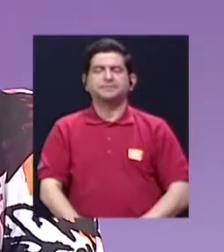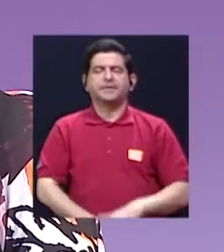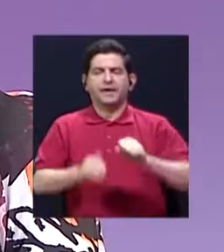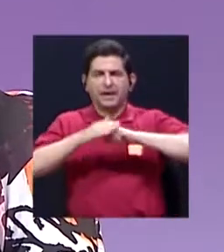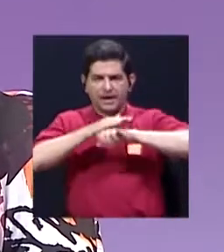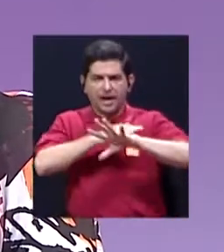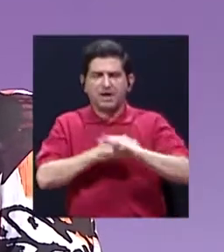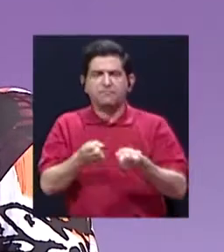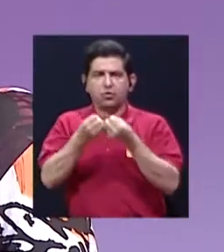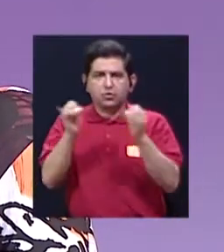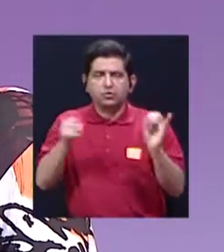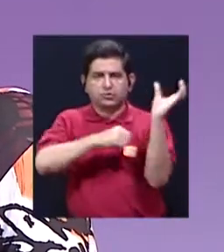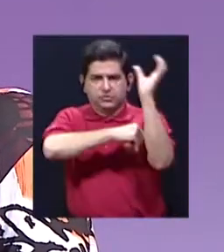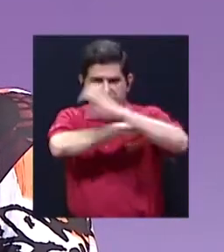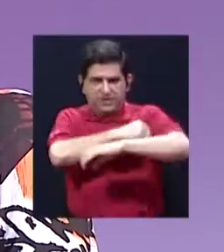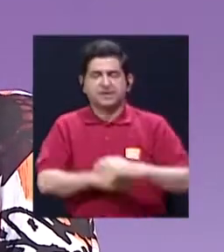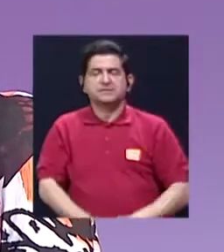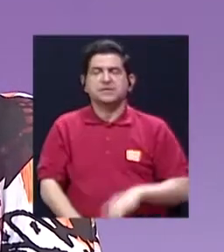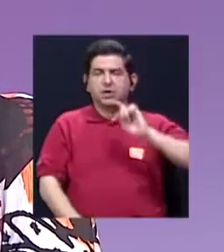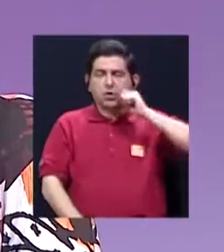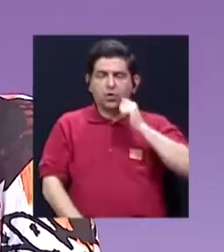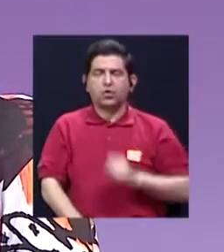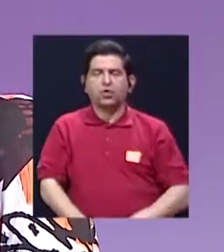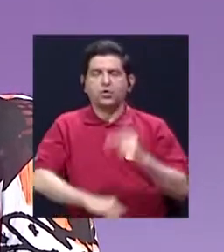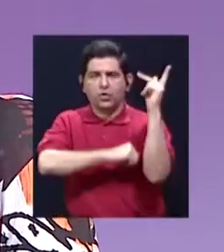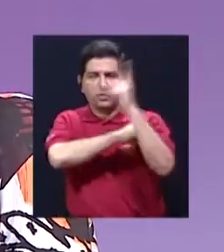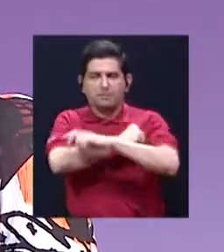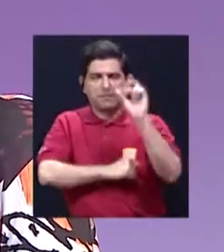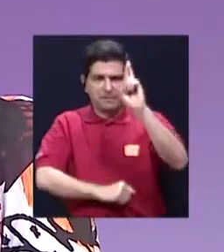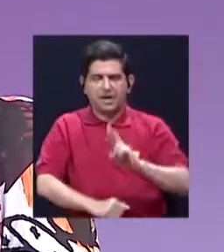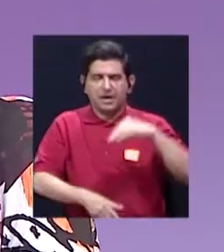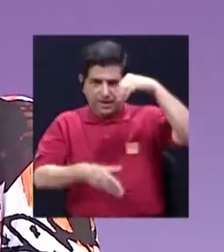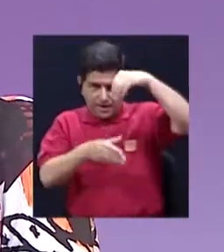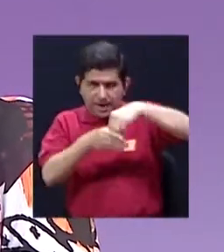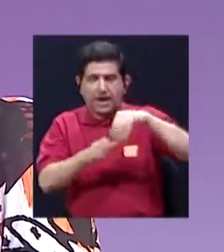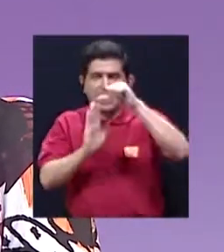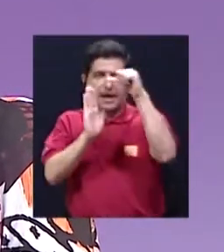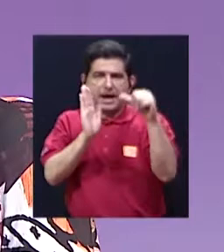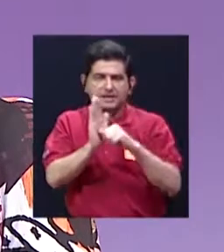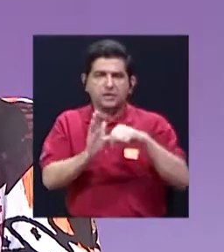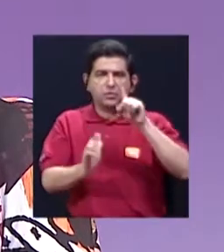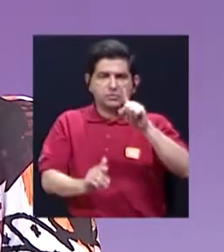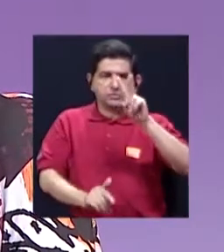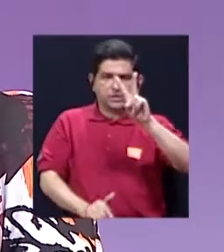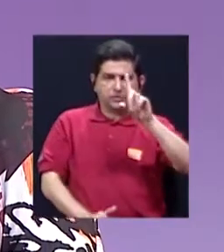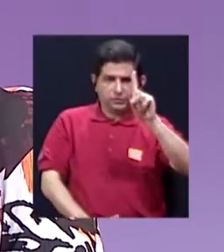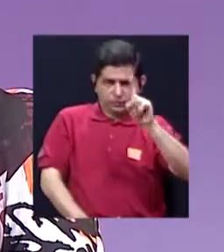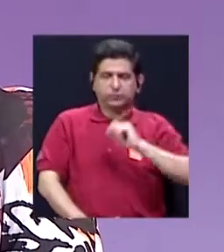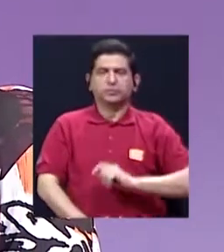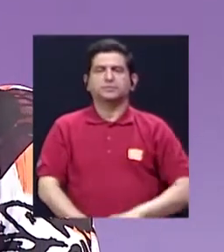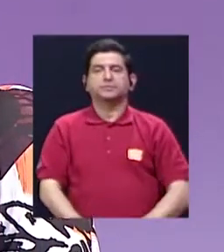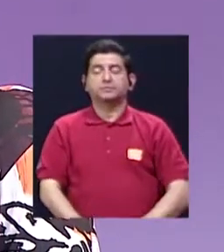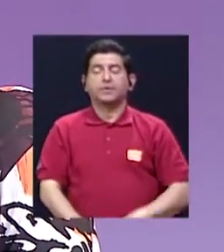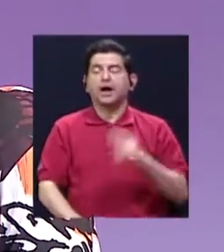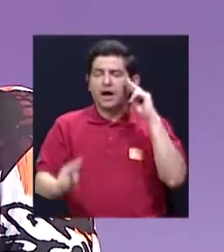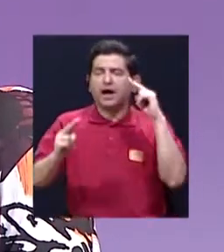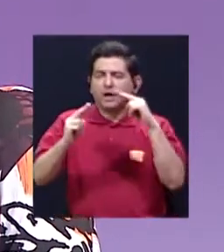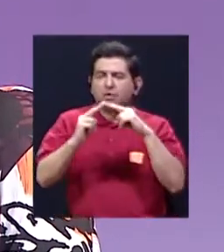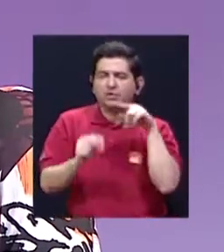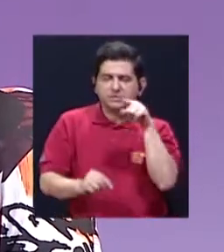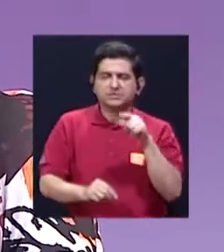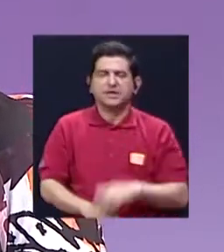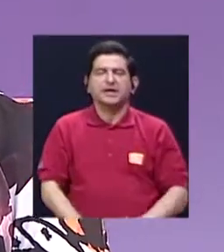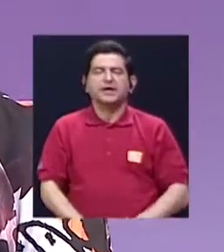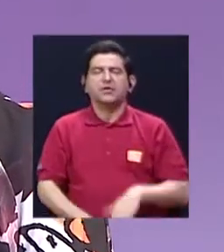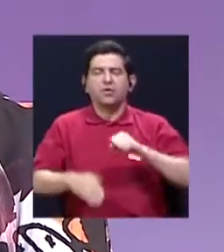aborto impune contemplado en el Código Penal Costarricense en el artículo 121, mejor conocido como